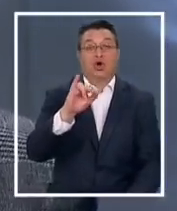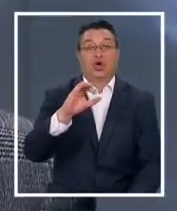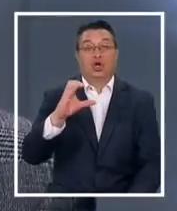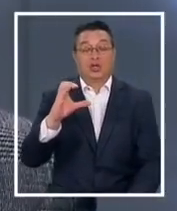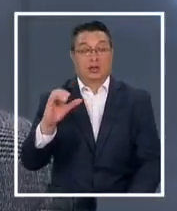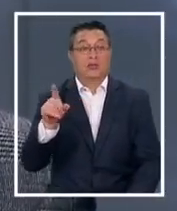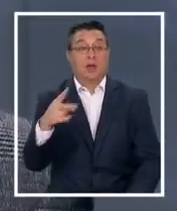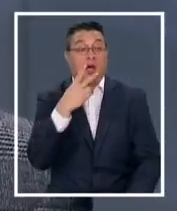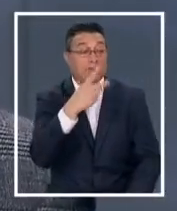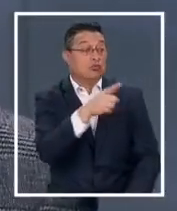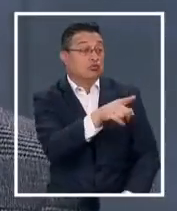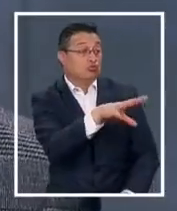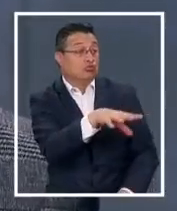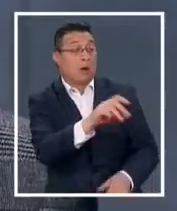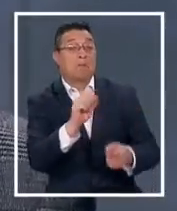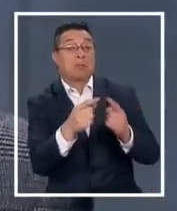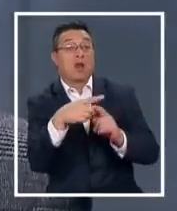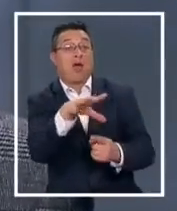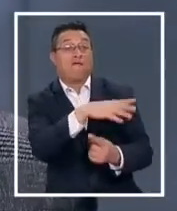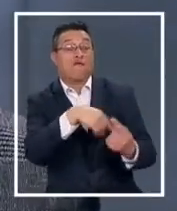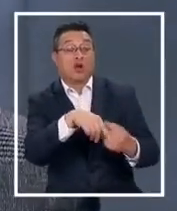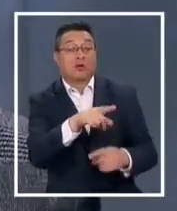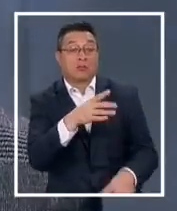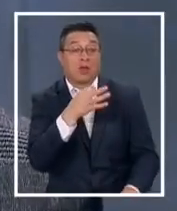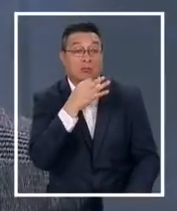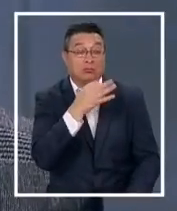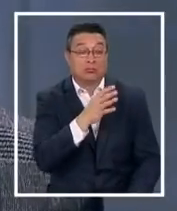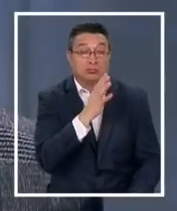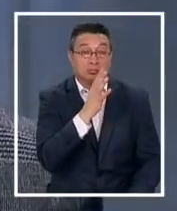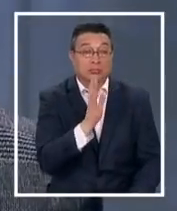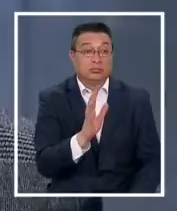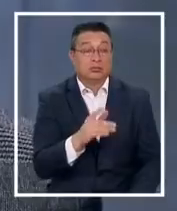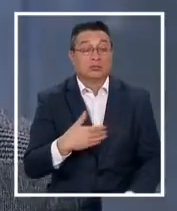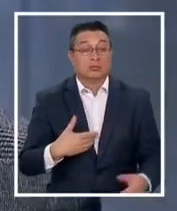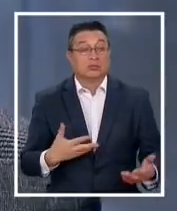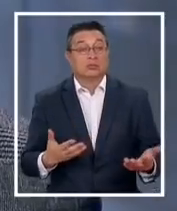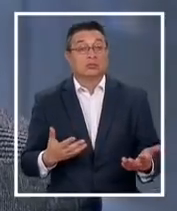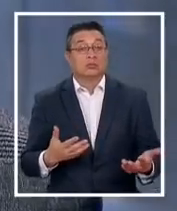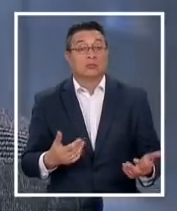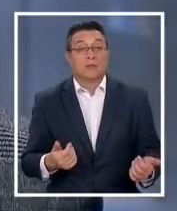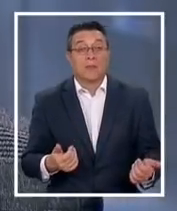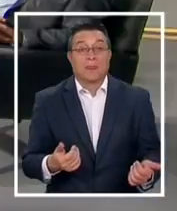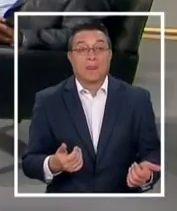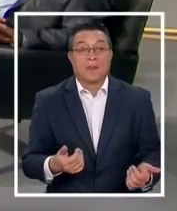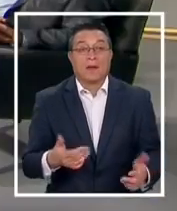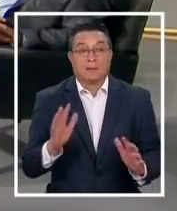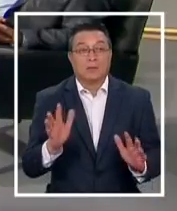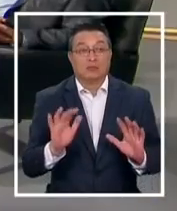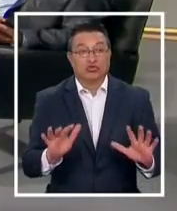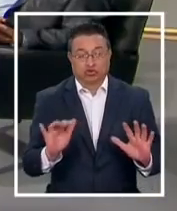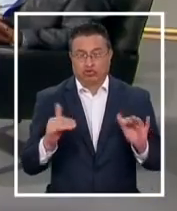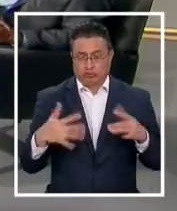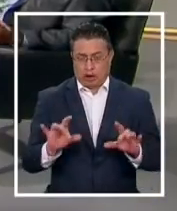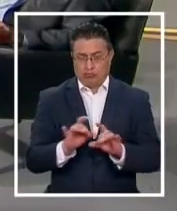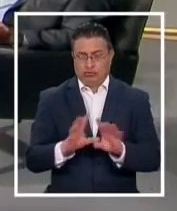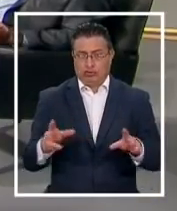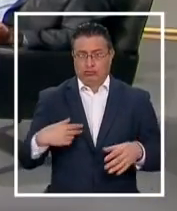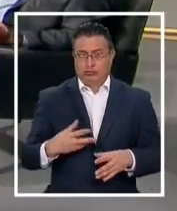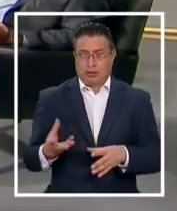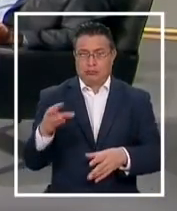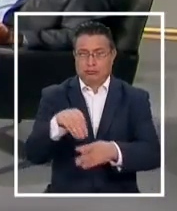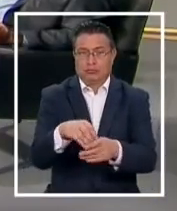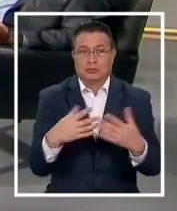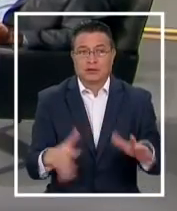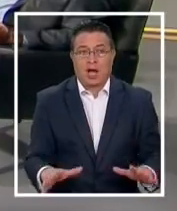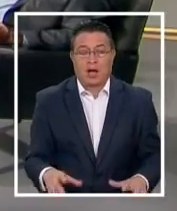ver si van a primera vuelta. Como dice Grau. ¿Y algún están invitando? Más adentro que ya están sentados ya. No, me refiero